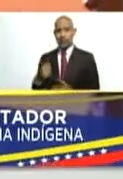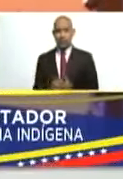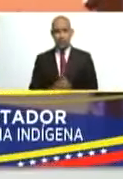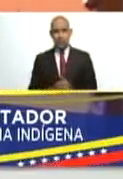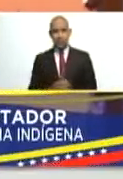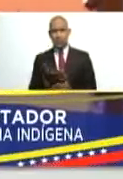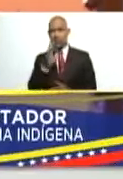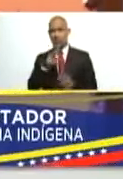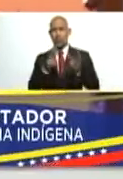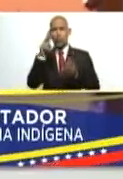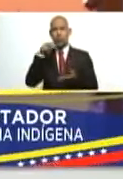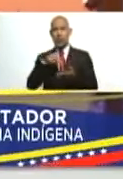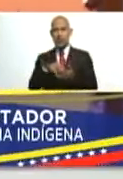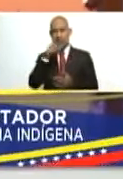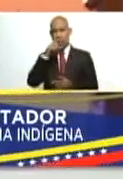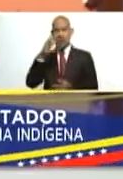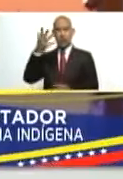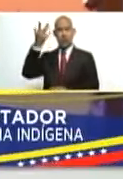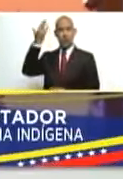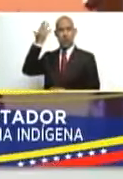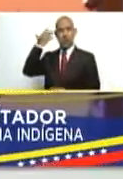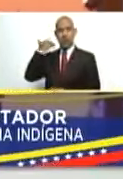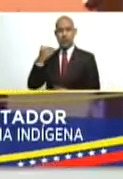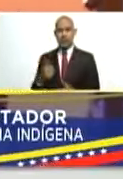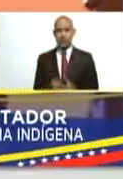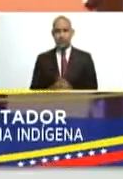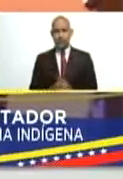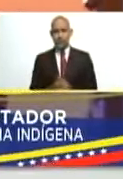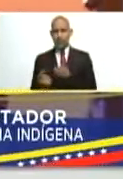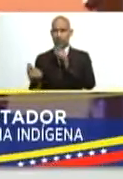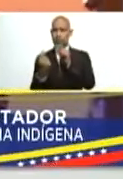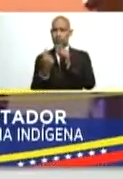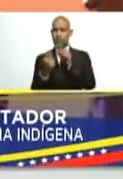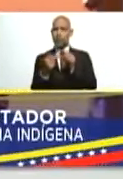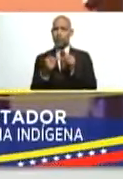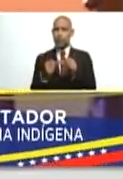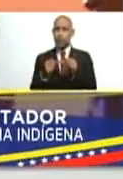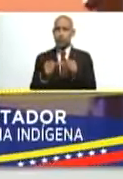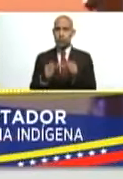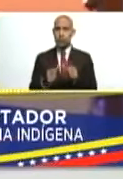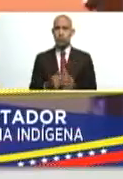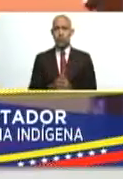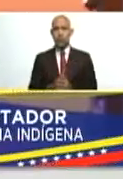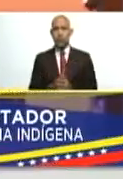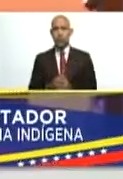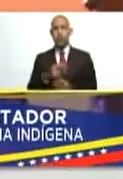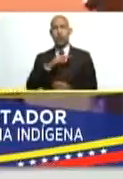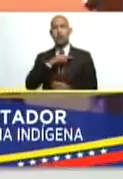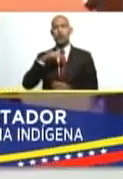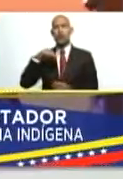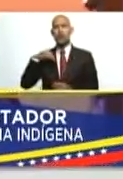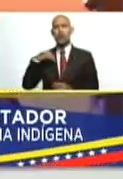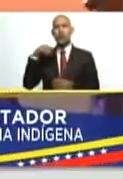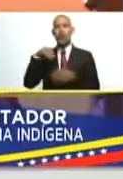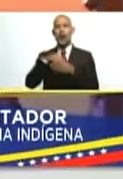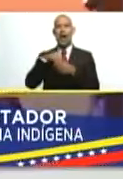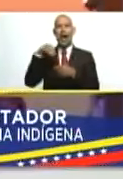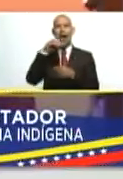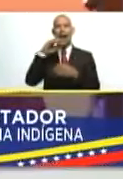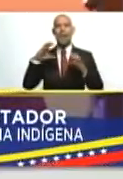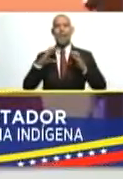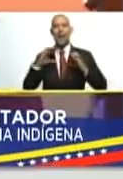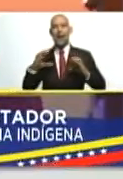años, que se conozca. La humanidad tiene ese debate. ¿Somos un alma con materia y